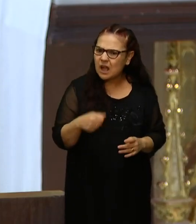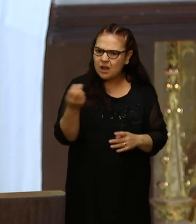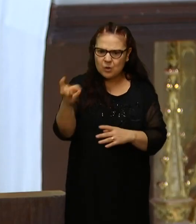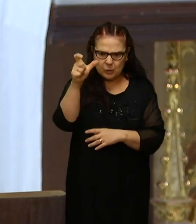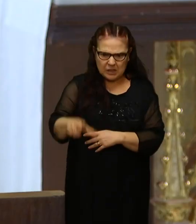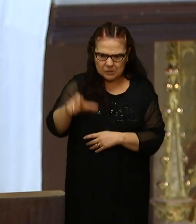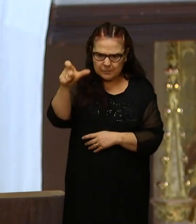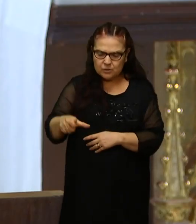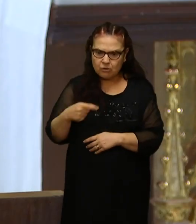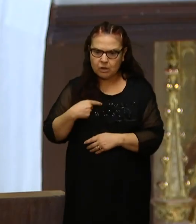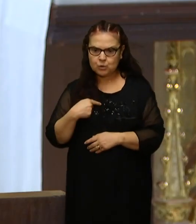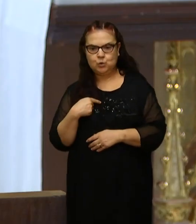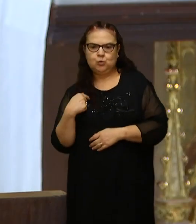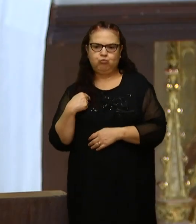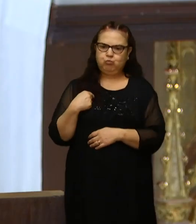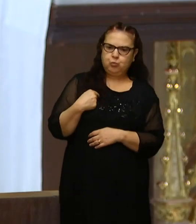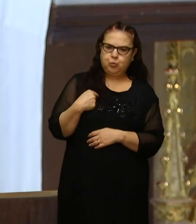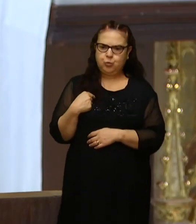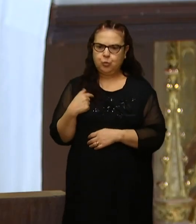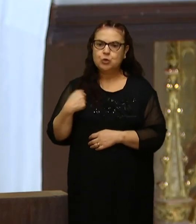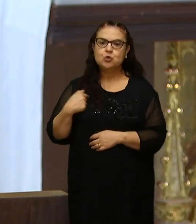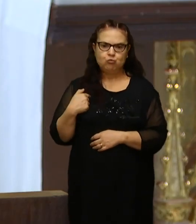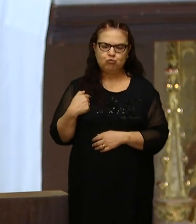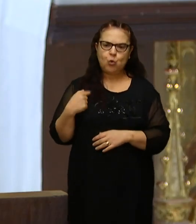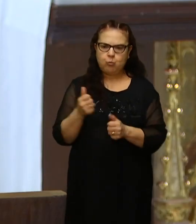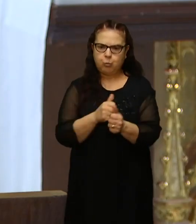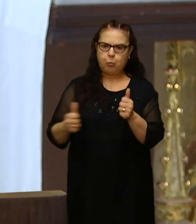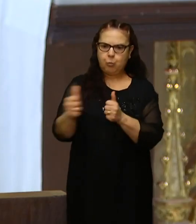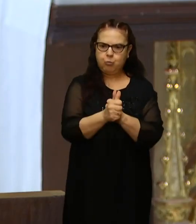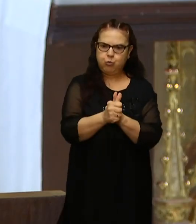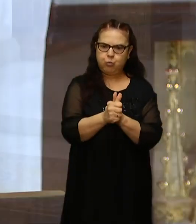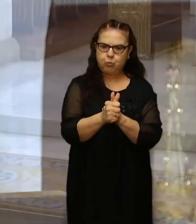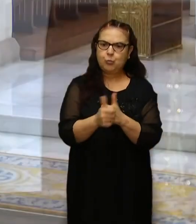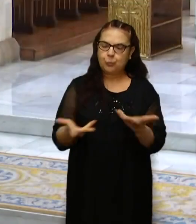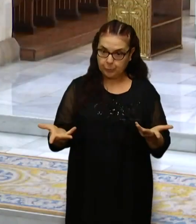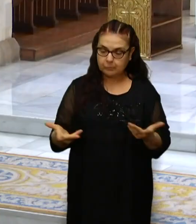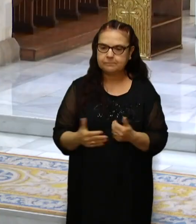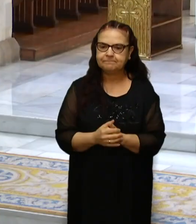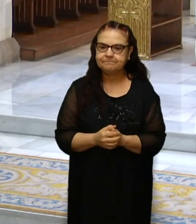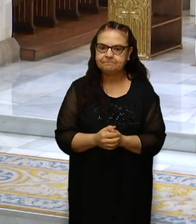el mando, a ser un poco los primeros dentro de la comunidad,